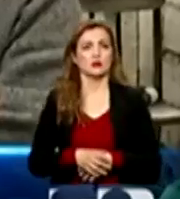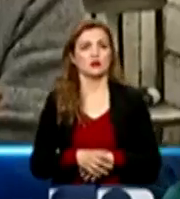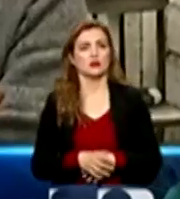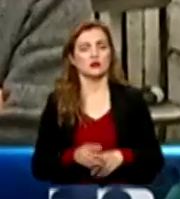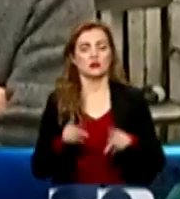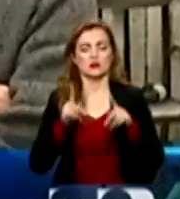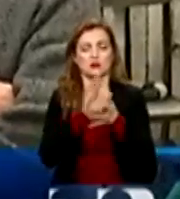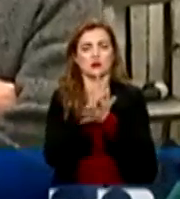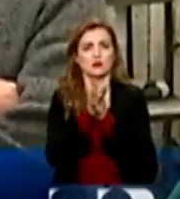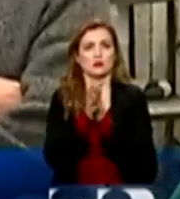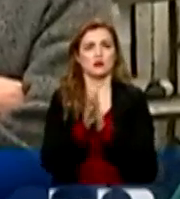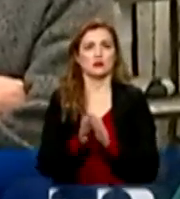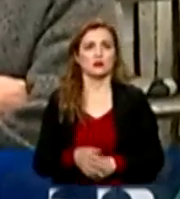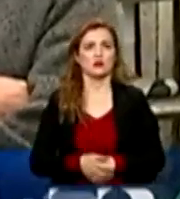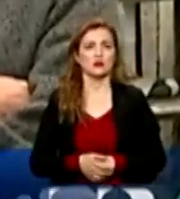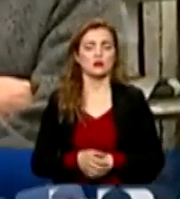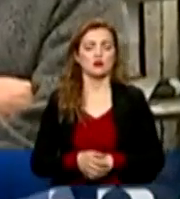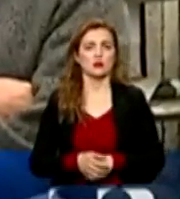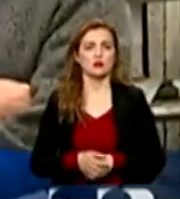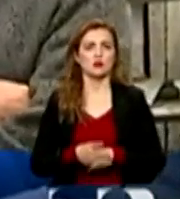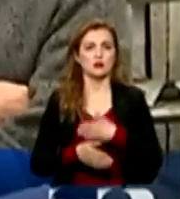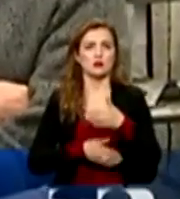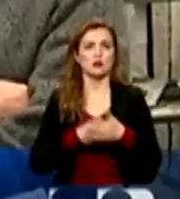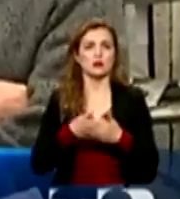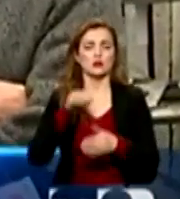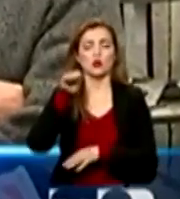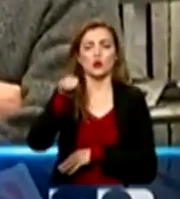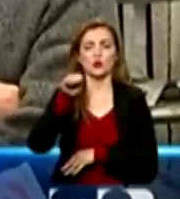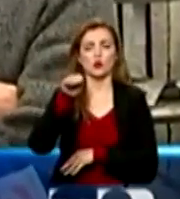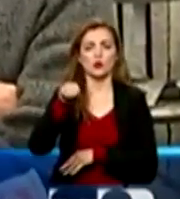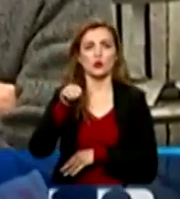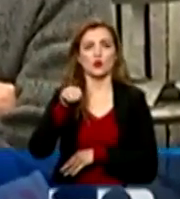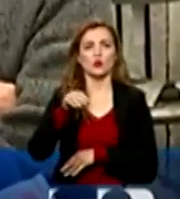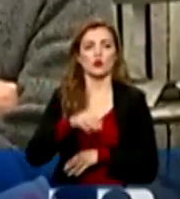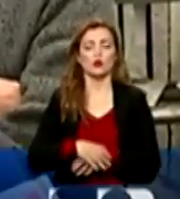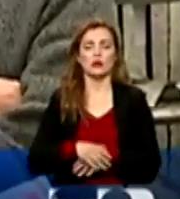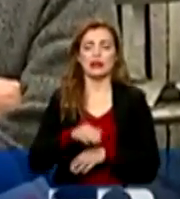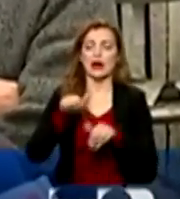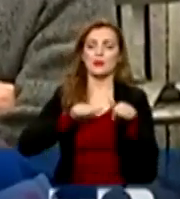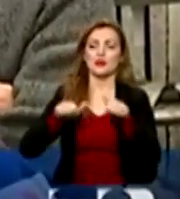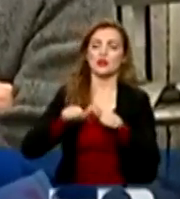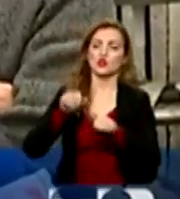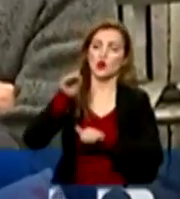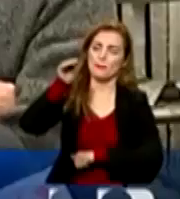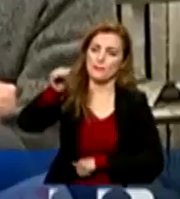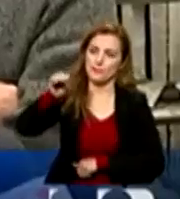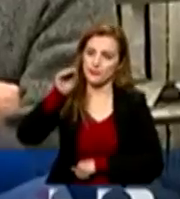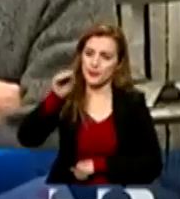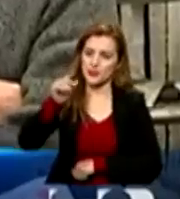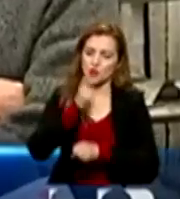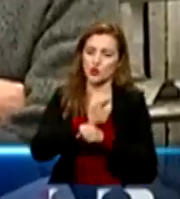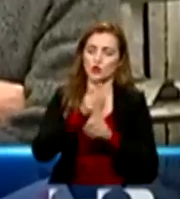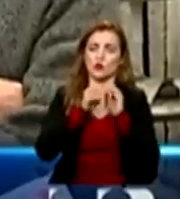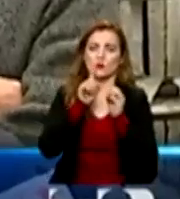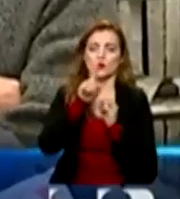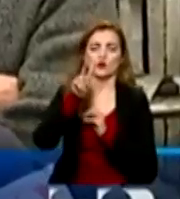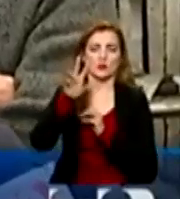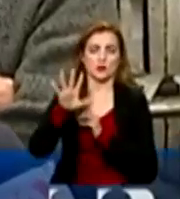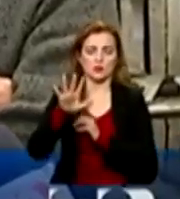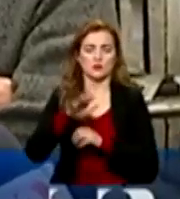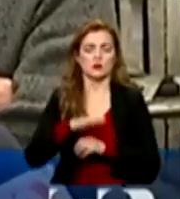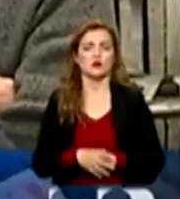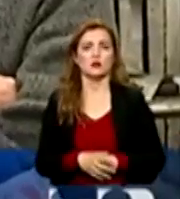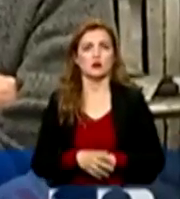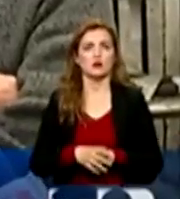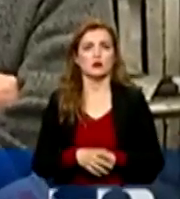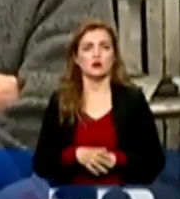¿ya? En este momento, mi señora, el procedimiento es notificarle con un acto administrativo en base a la ordenanza 125, ¿sí?